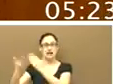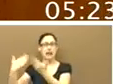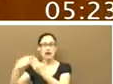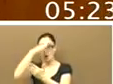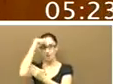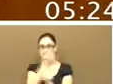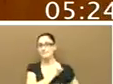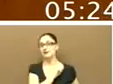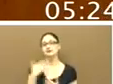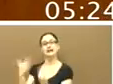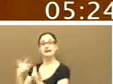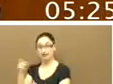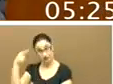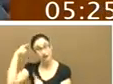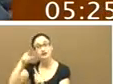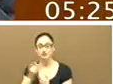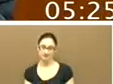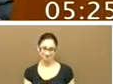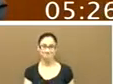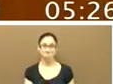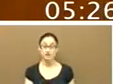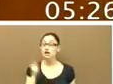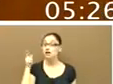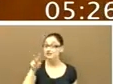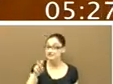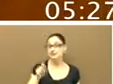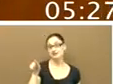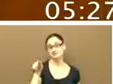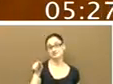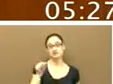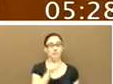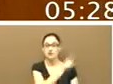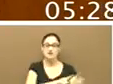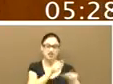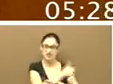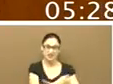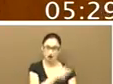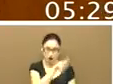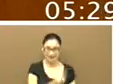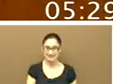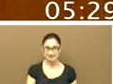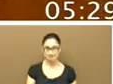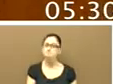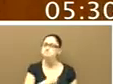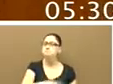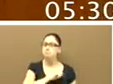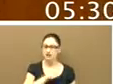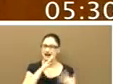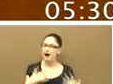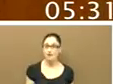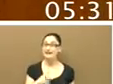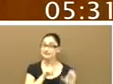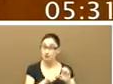ver con los problemas de los ciudadanos. Los españoles hoy, los